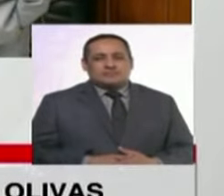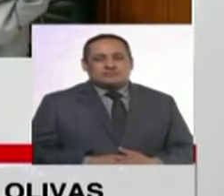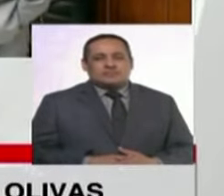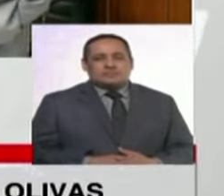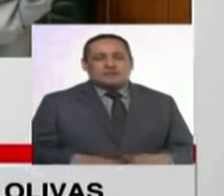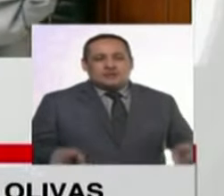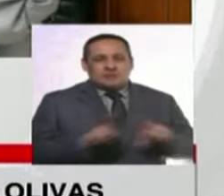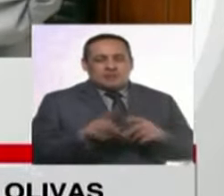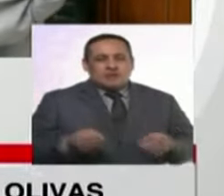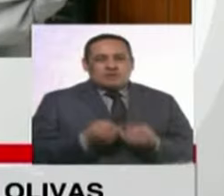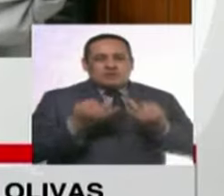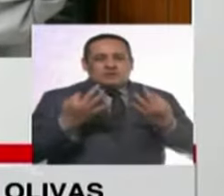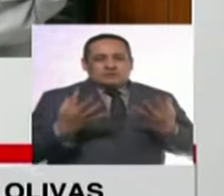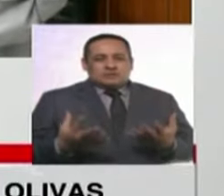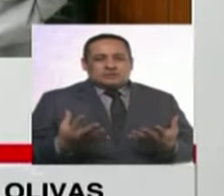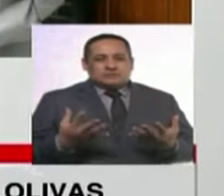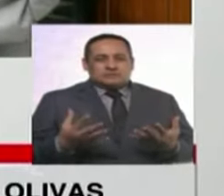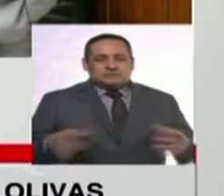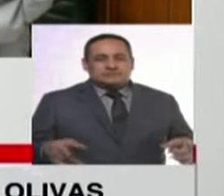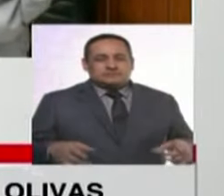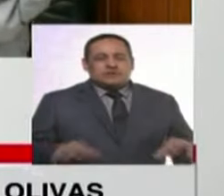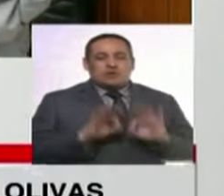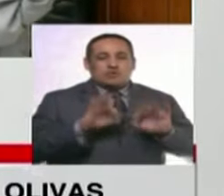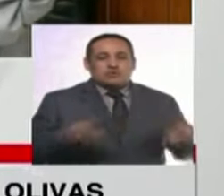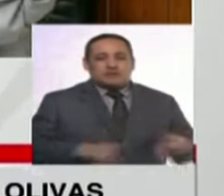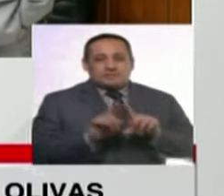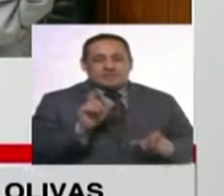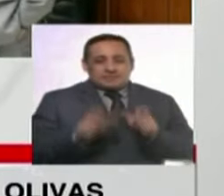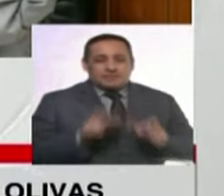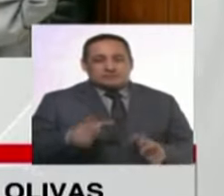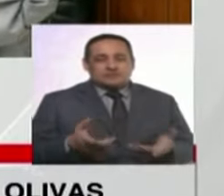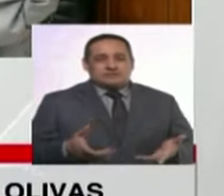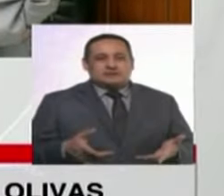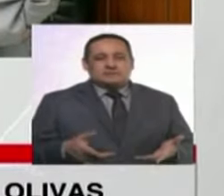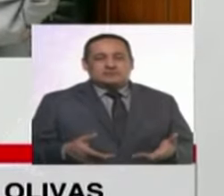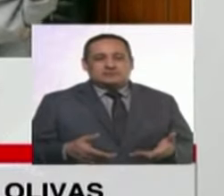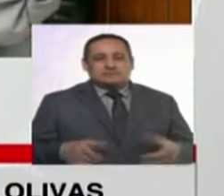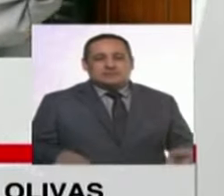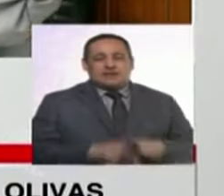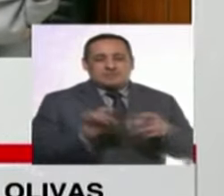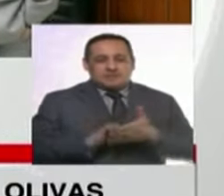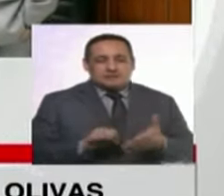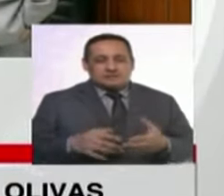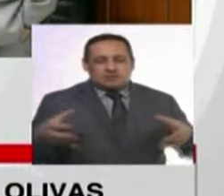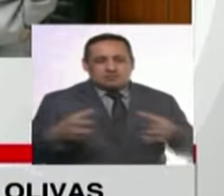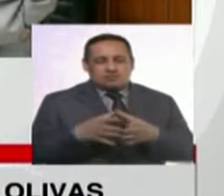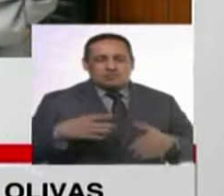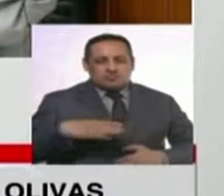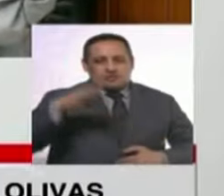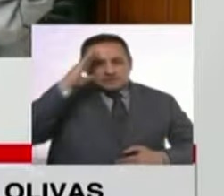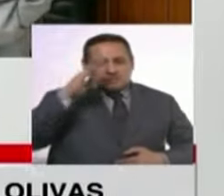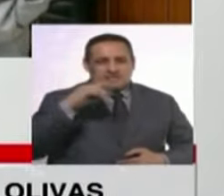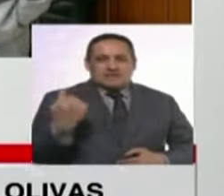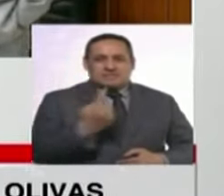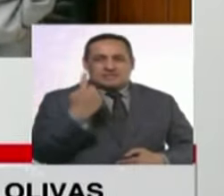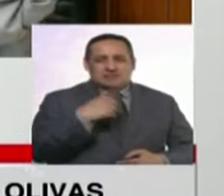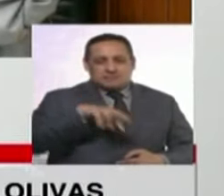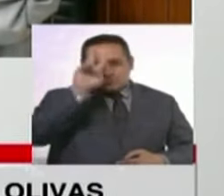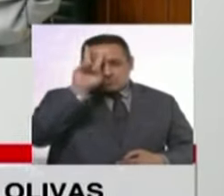los números o la población de efectivos de la Policía